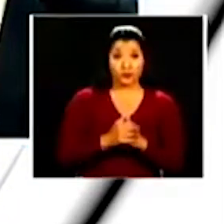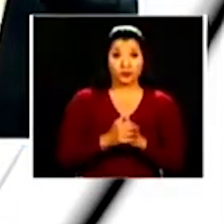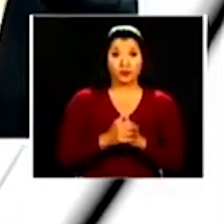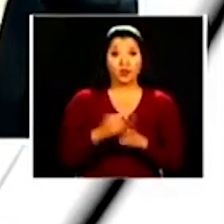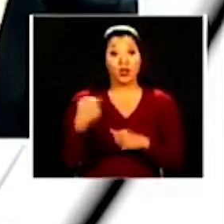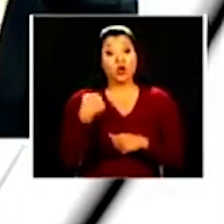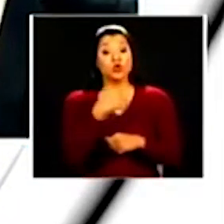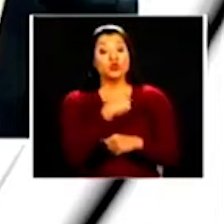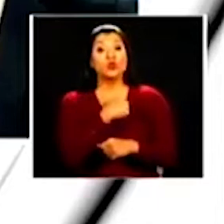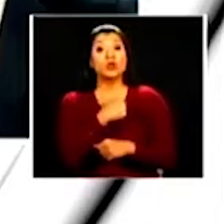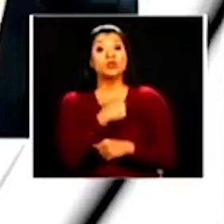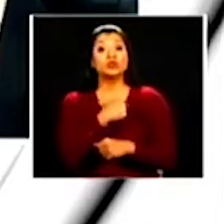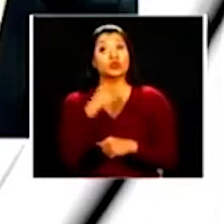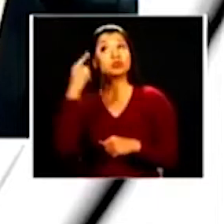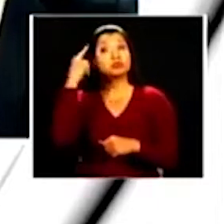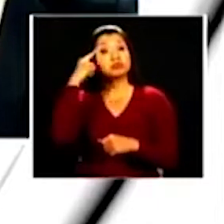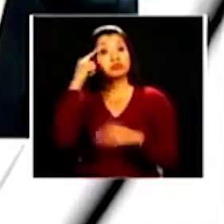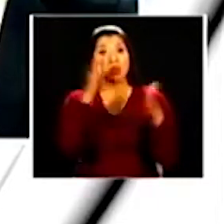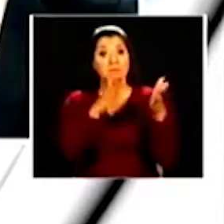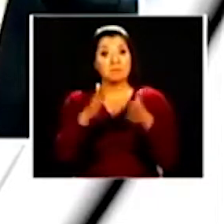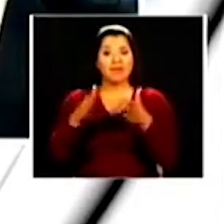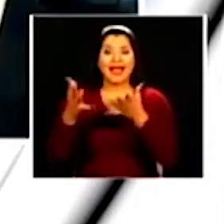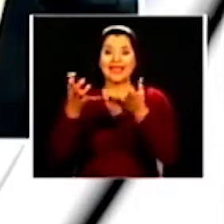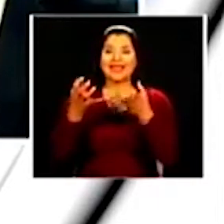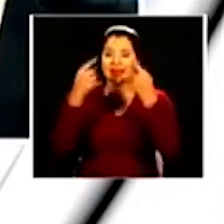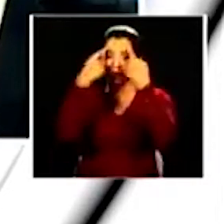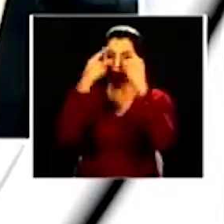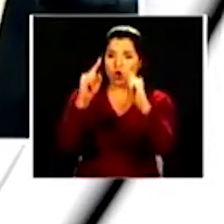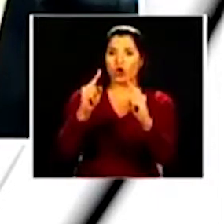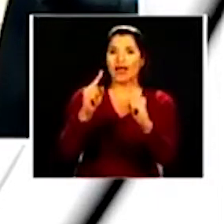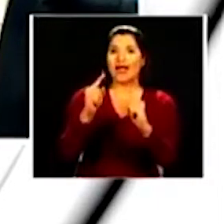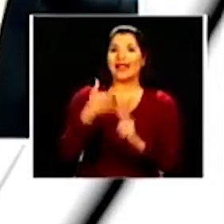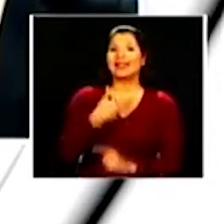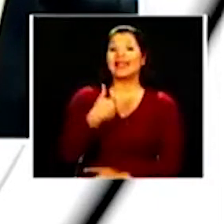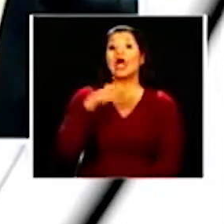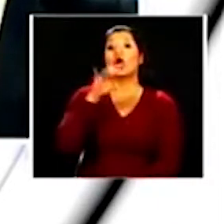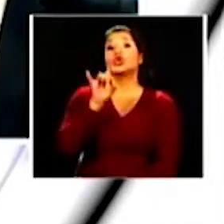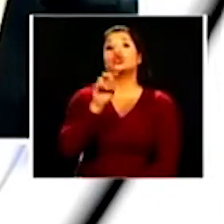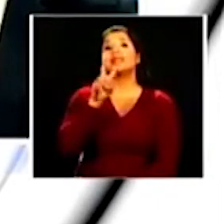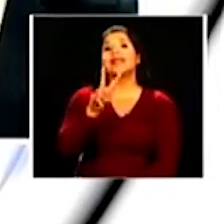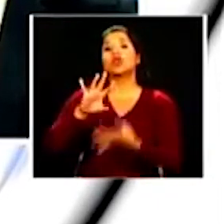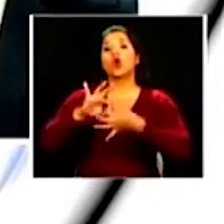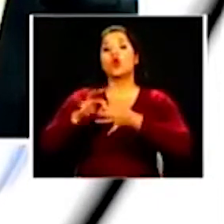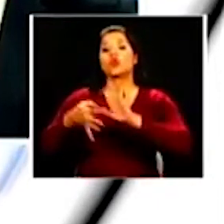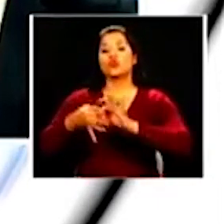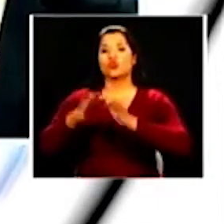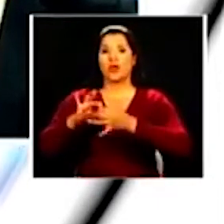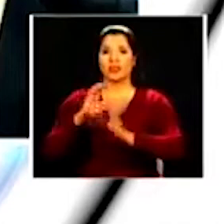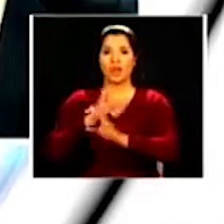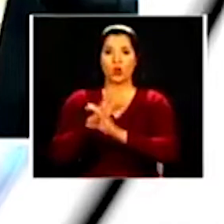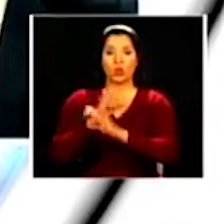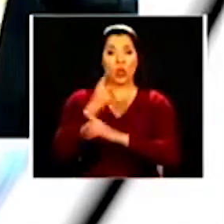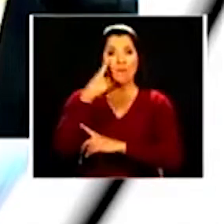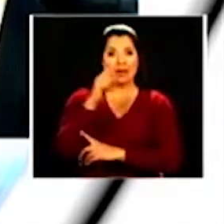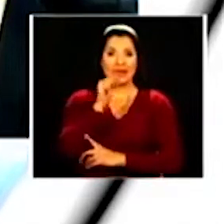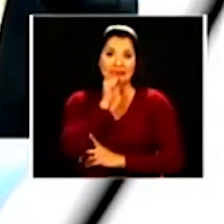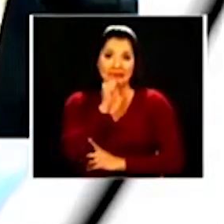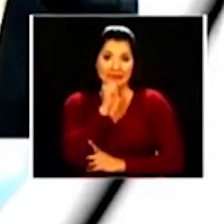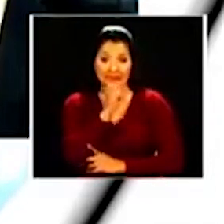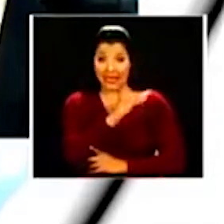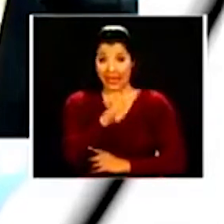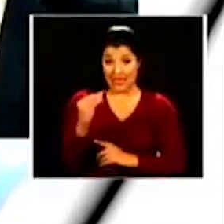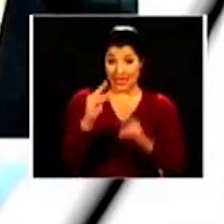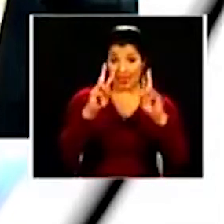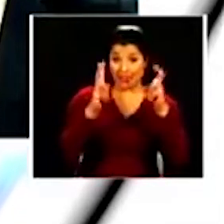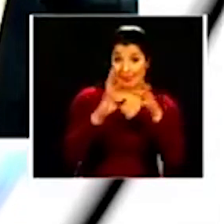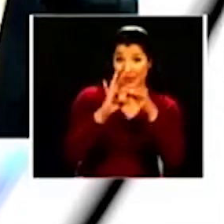nuestra proyección es lograr aumentar por lo menos a 82 la cantidad de redes de cuidado para adultos mayores. En cuanto al tema de las pensiones,